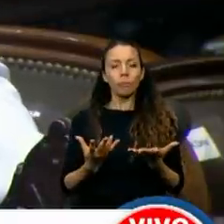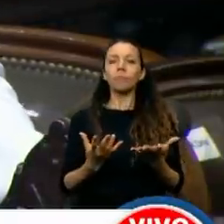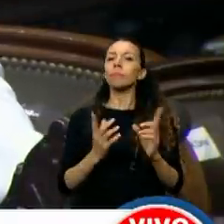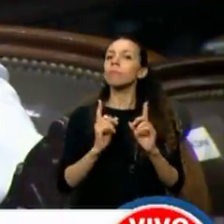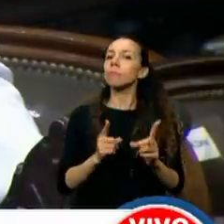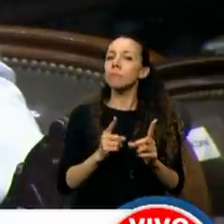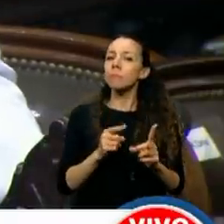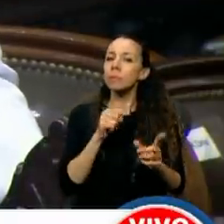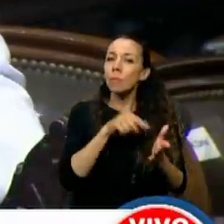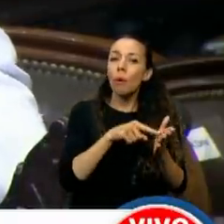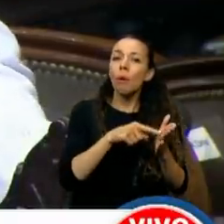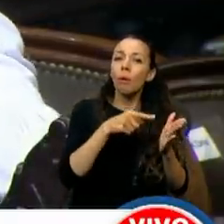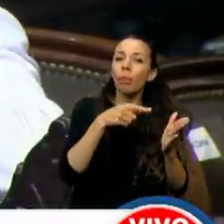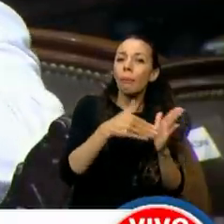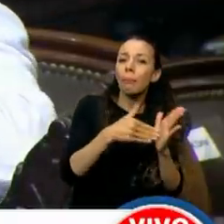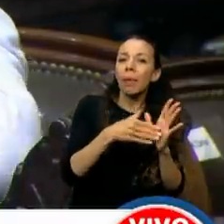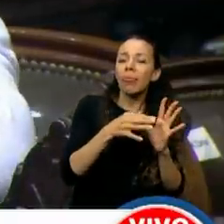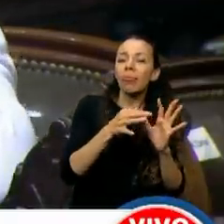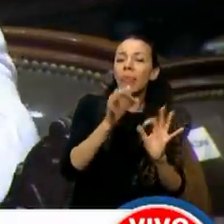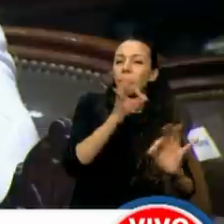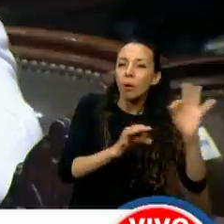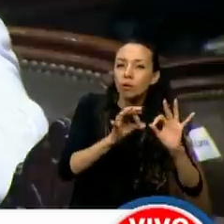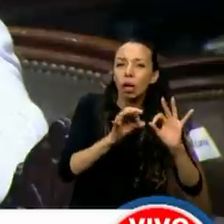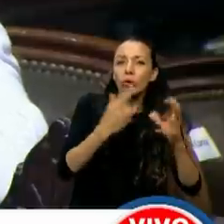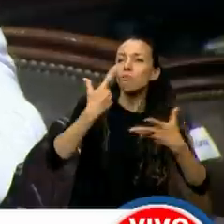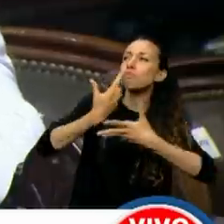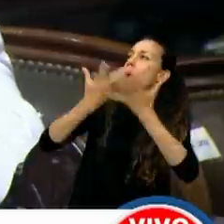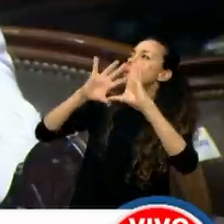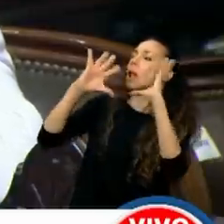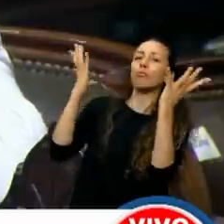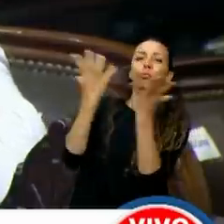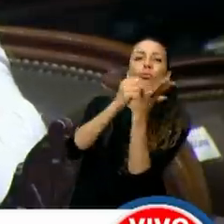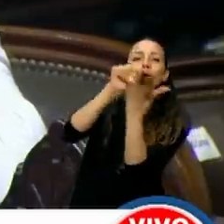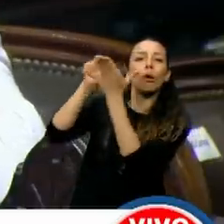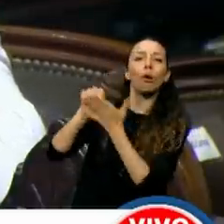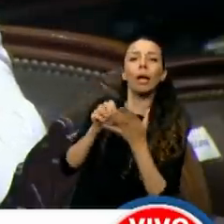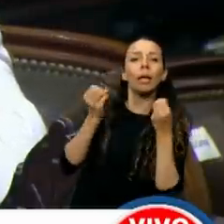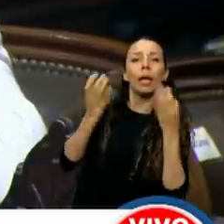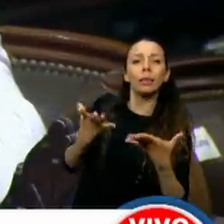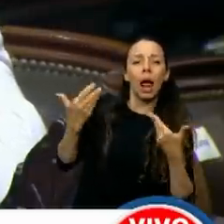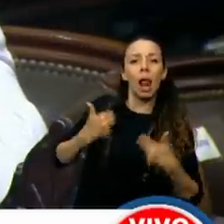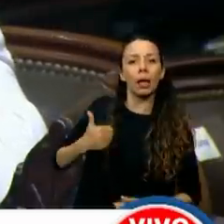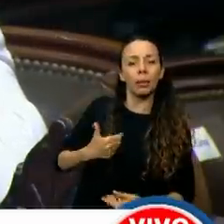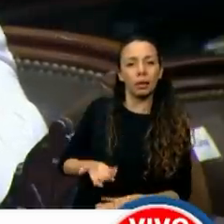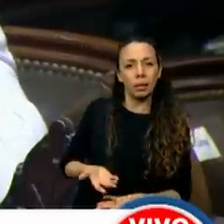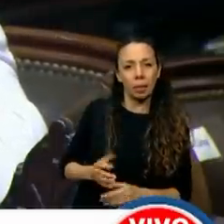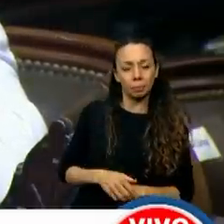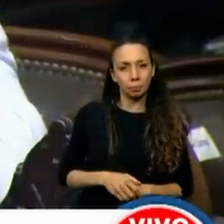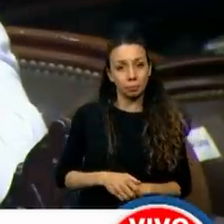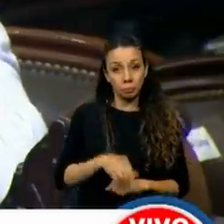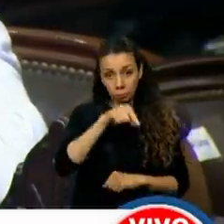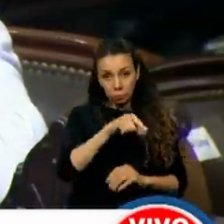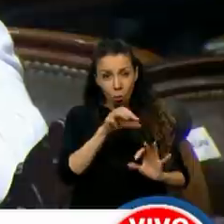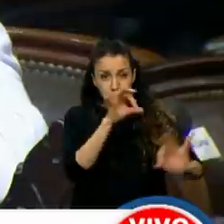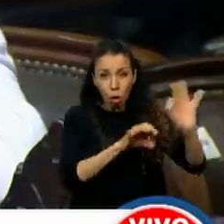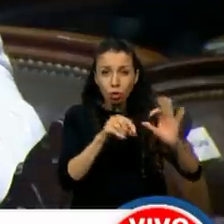cuan serios nos vamos a mostrar al mundo además este proyecto de presupuesto no tiene una